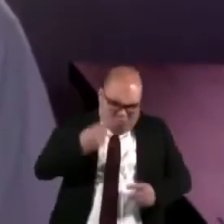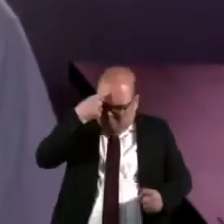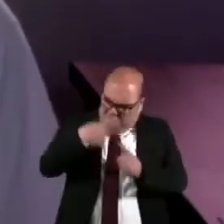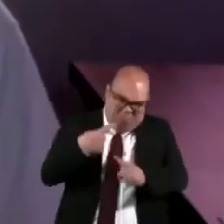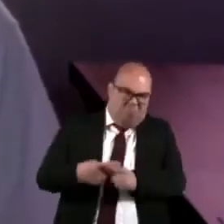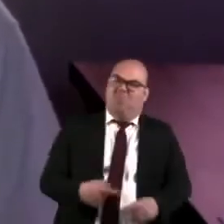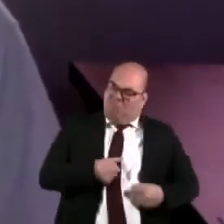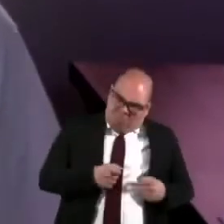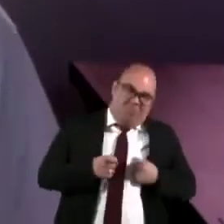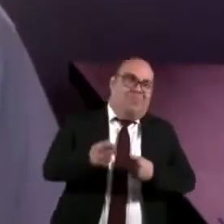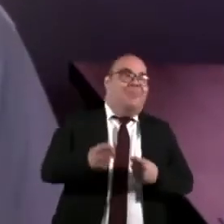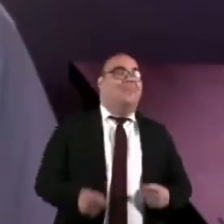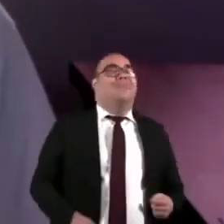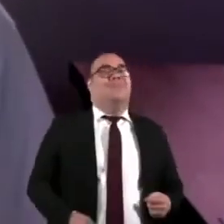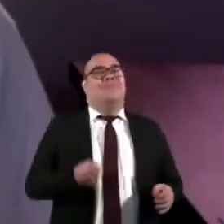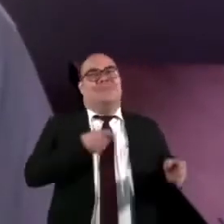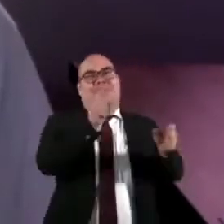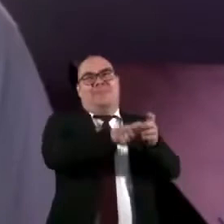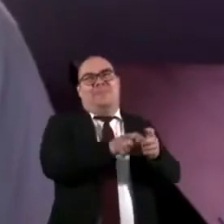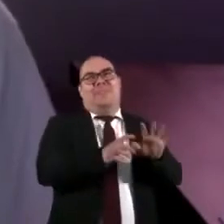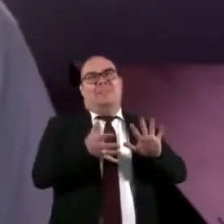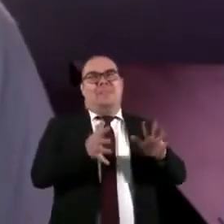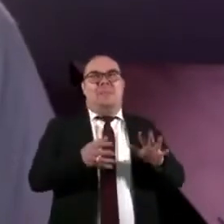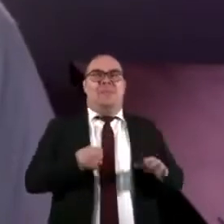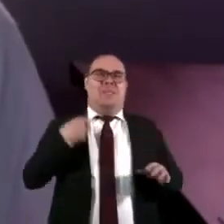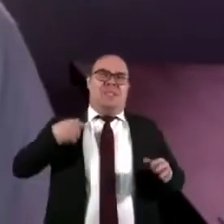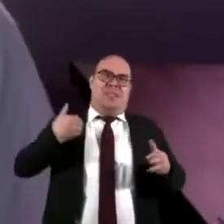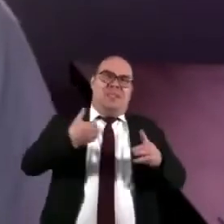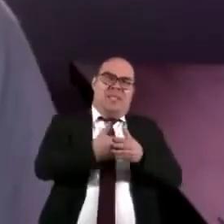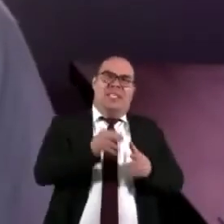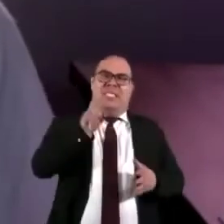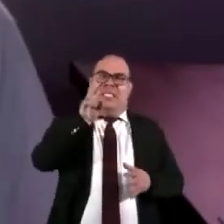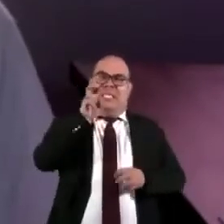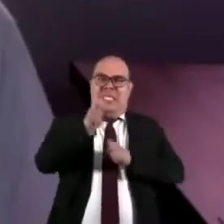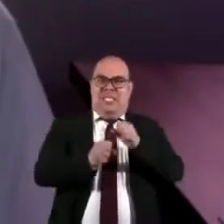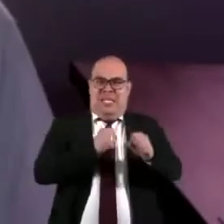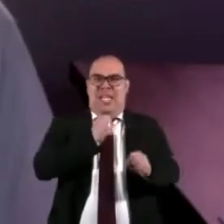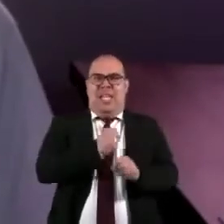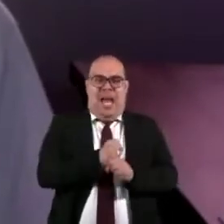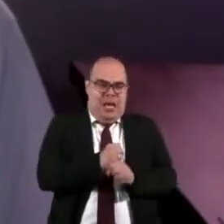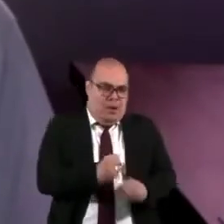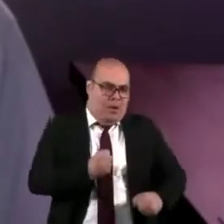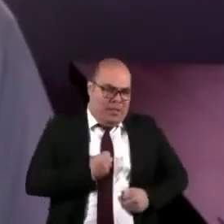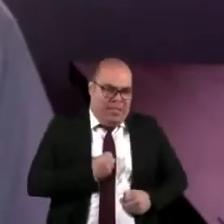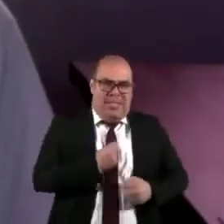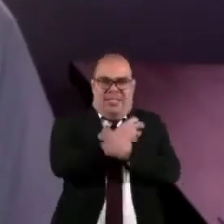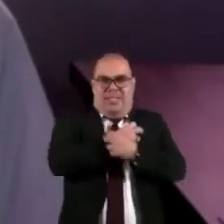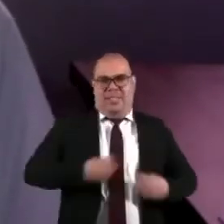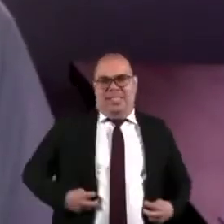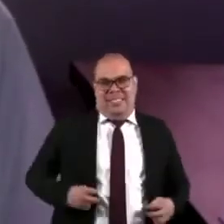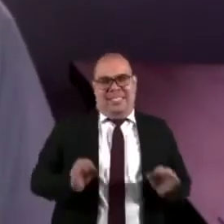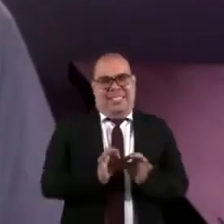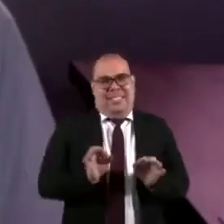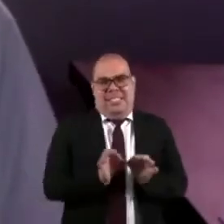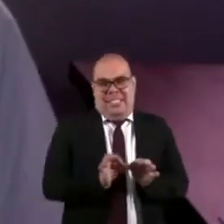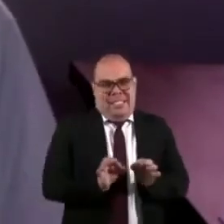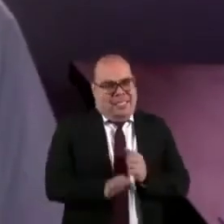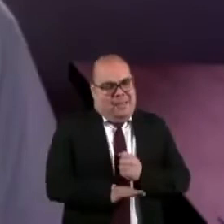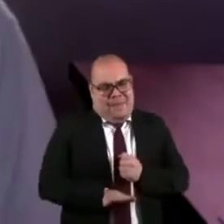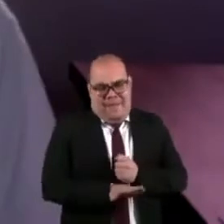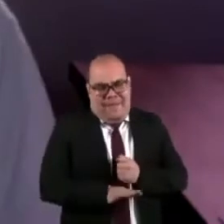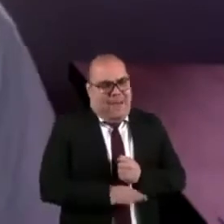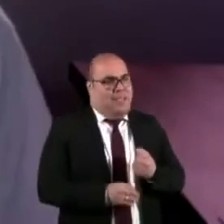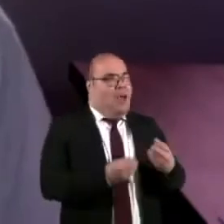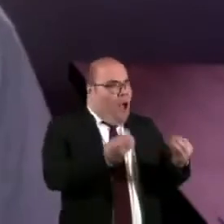es como me voy integrando. Yo duré unos 7 años como guerrillero raso, creo que fueron muchas las cosas que me